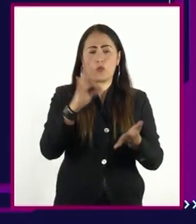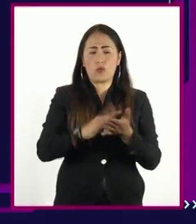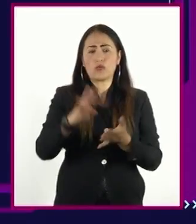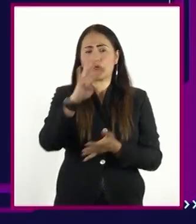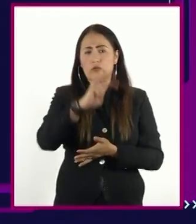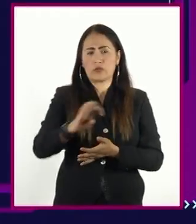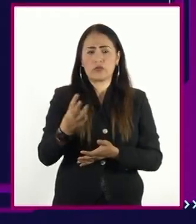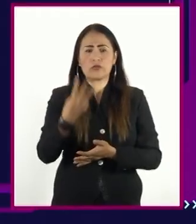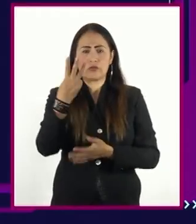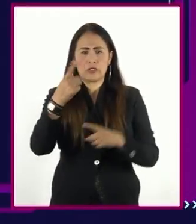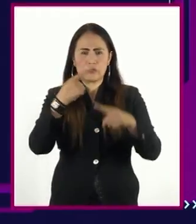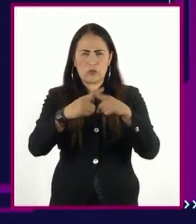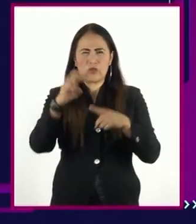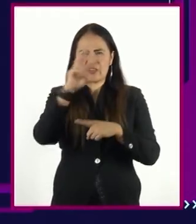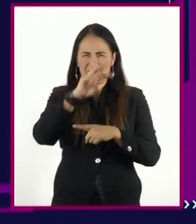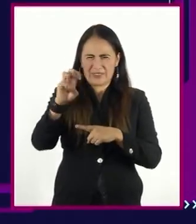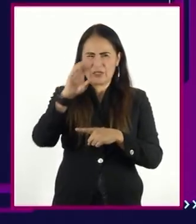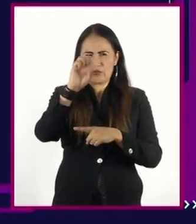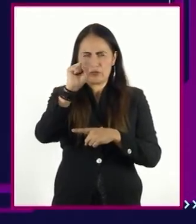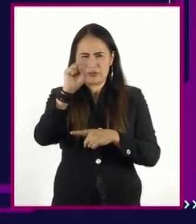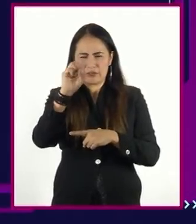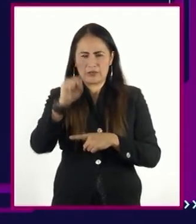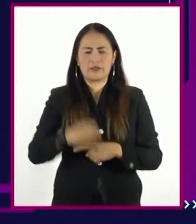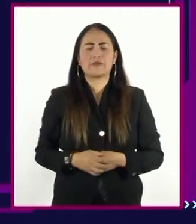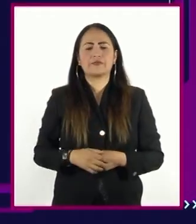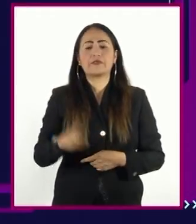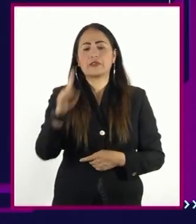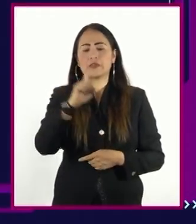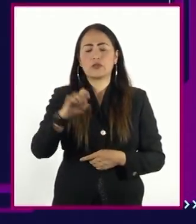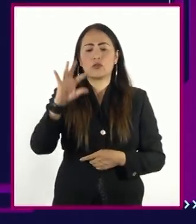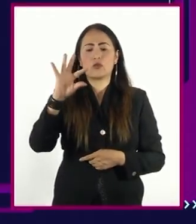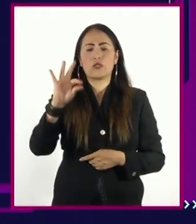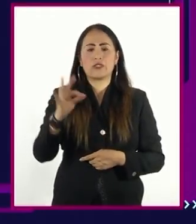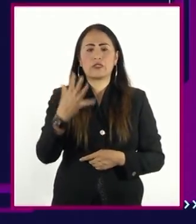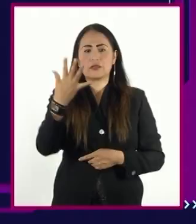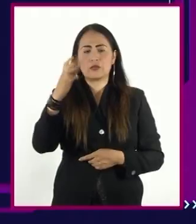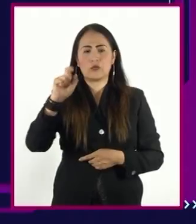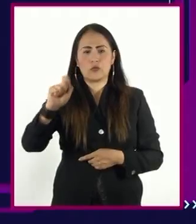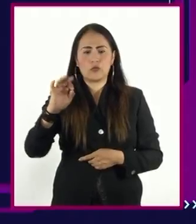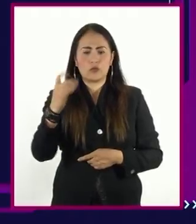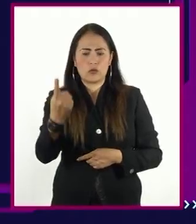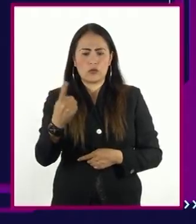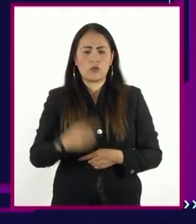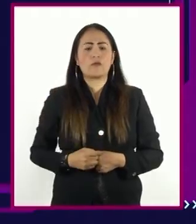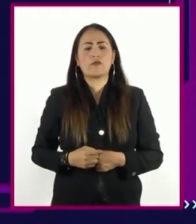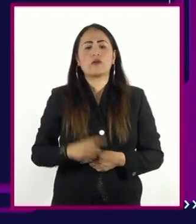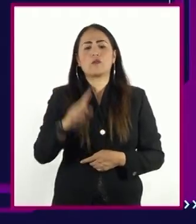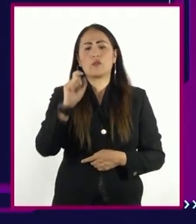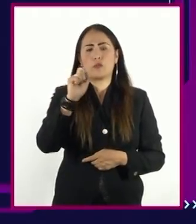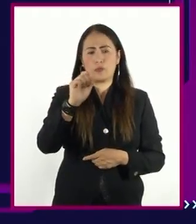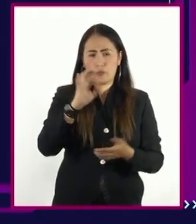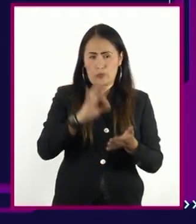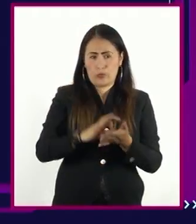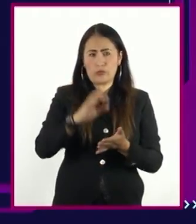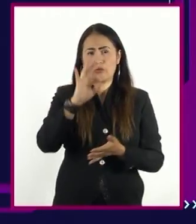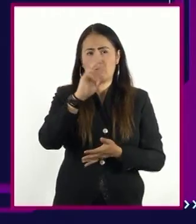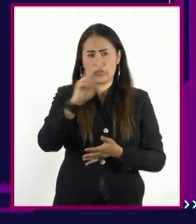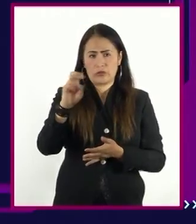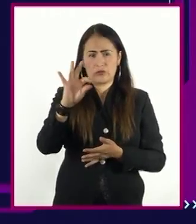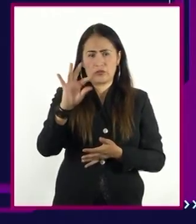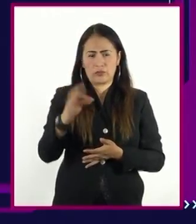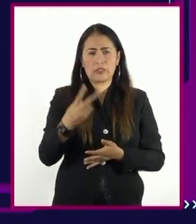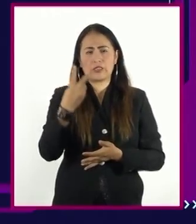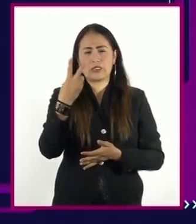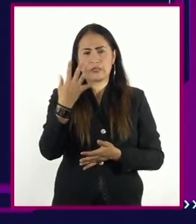grados. Para frutas y verduras, 275 milésimos por 360, es igual a 99